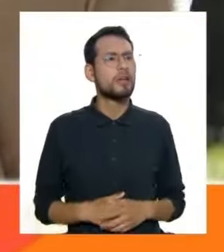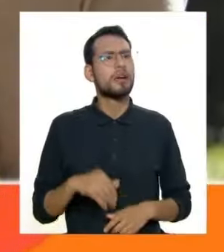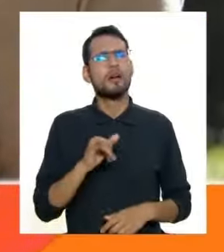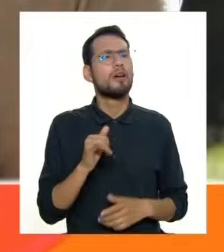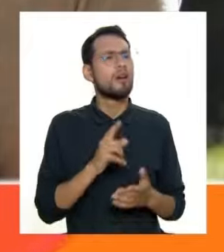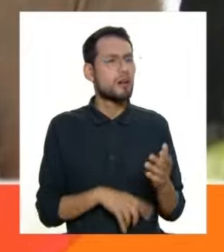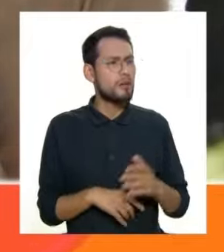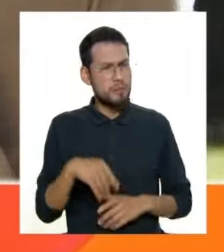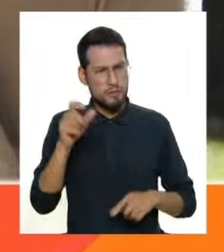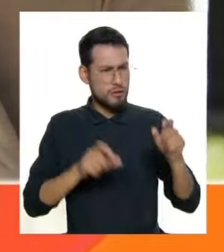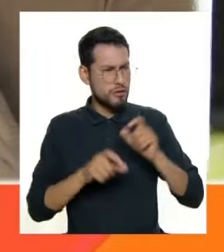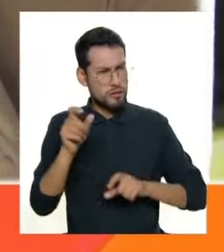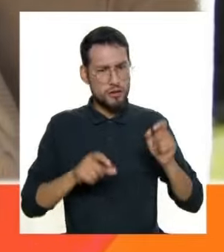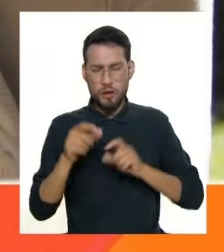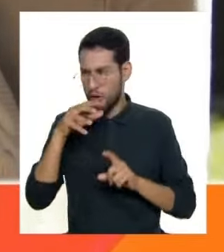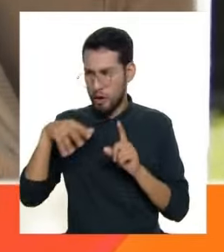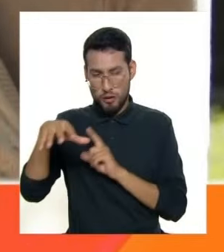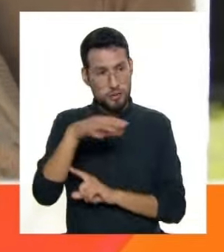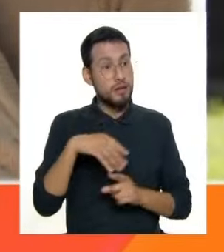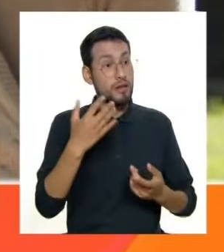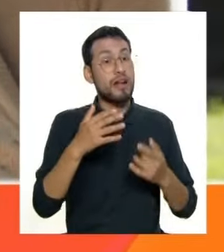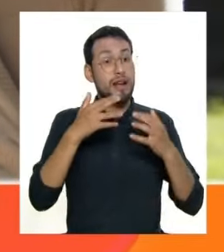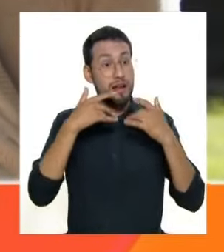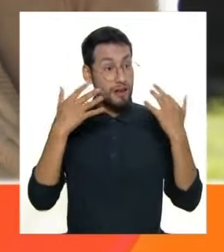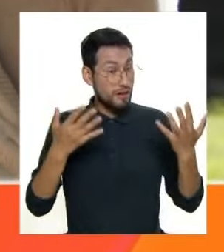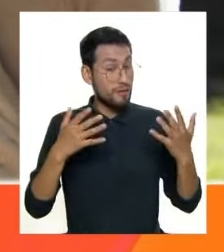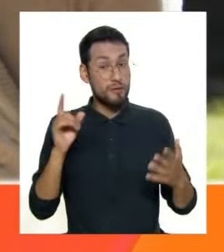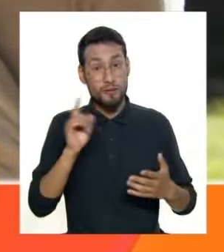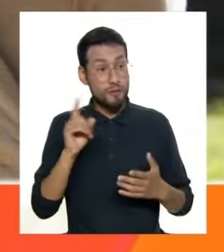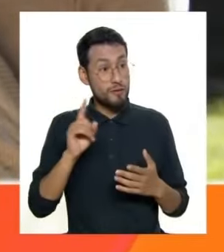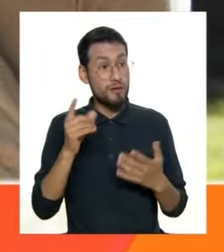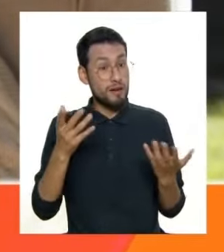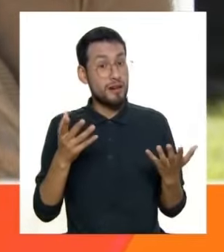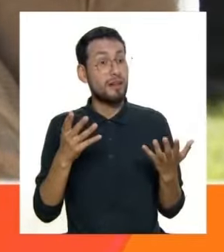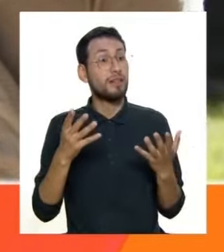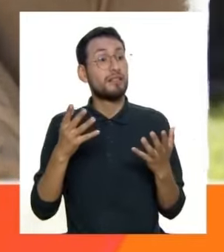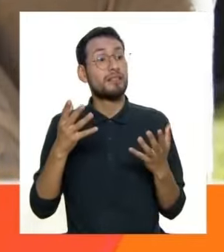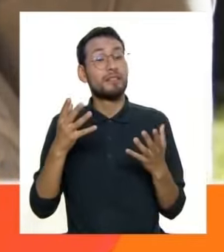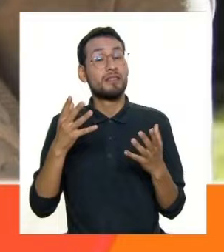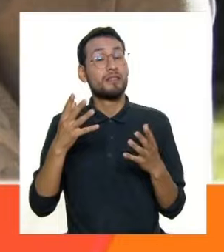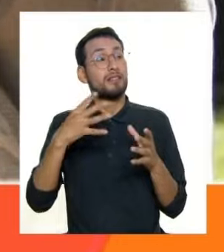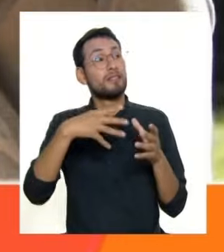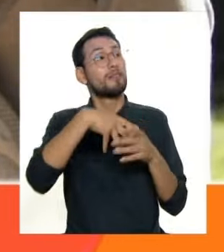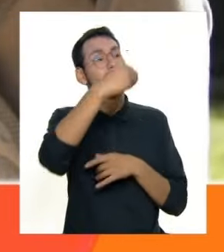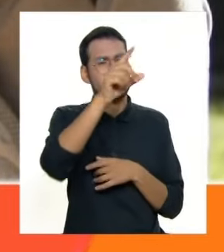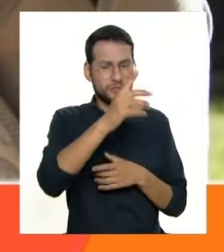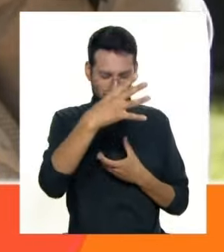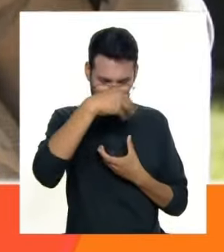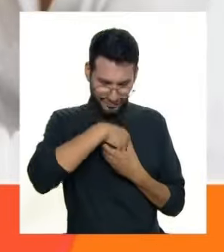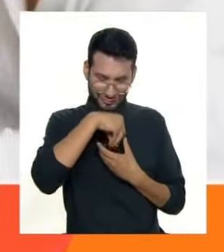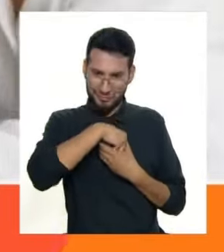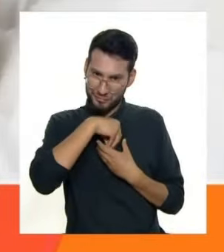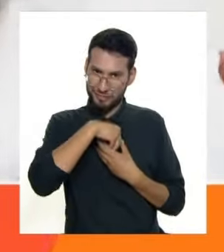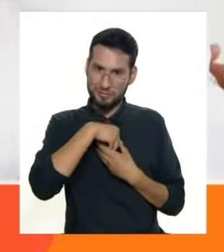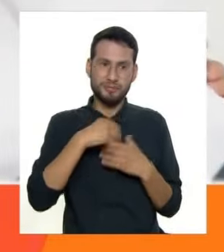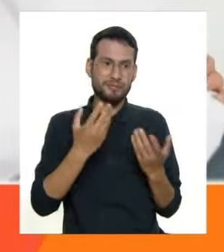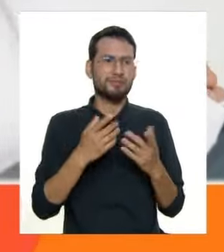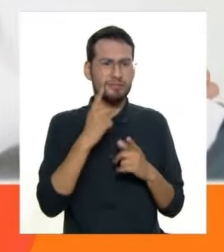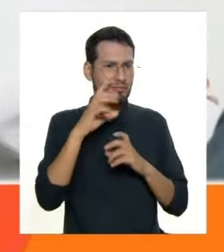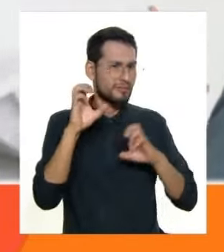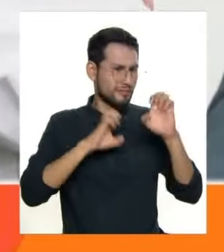todo las personas con las que te rodeas. Si bien es cierto, la felicidad no está fuera. Principalmente está dentro de nosotros, en base a